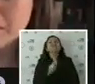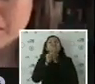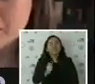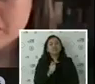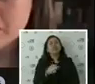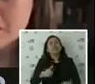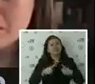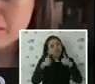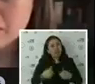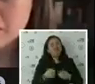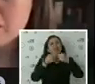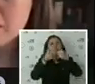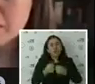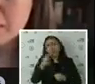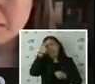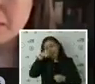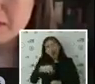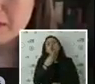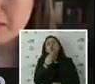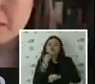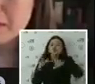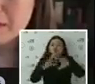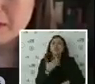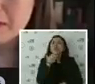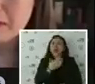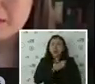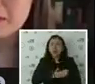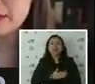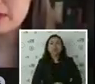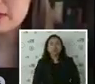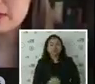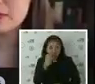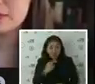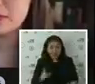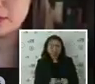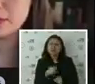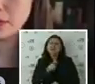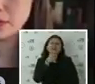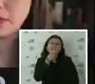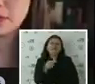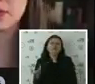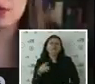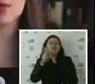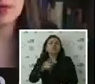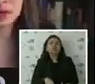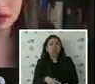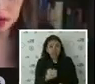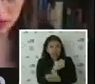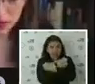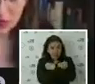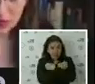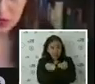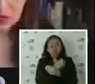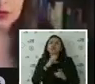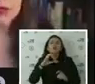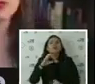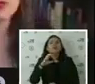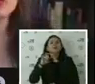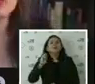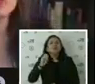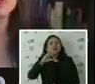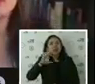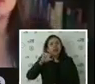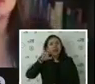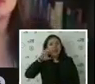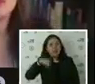la garantía del acceso a esta. Por lo anterior, pues quiero comentarles que en la Comisión de Educación,